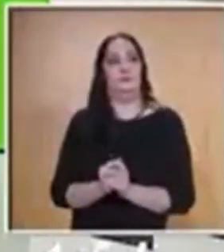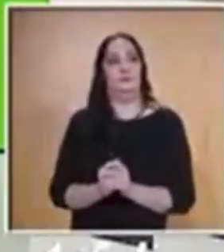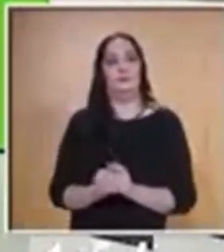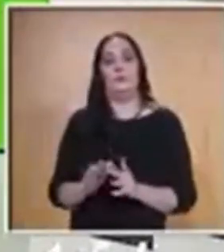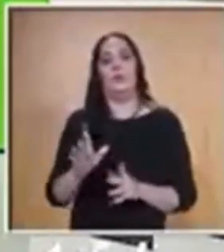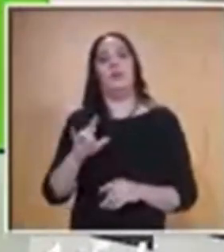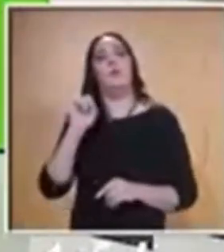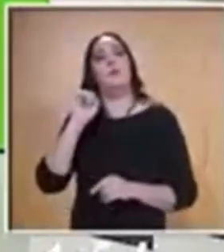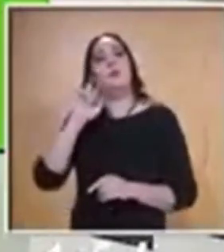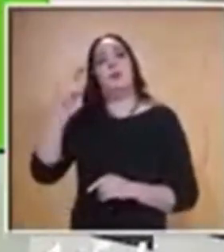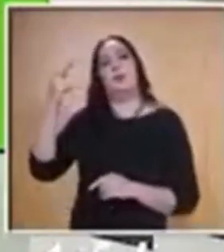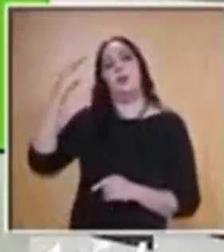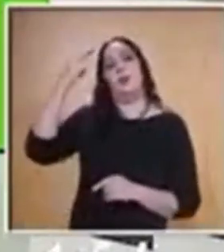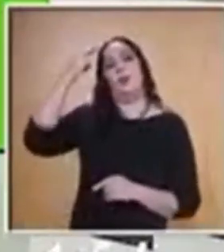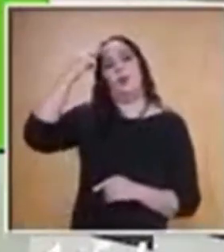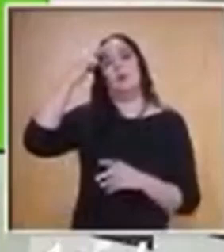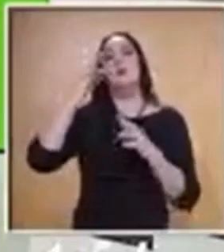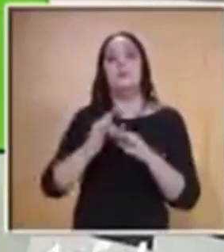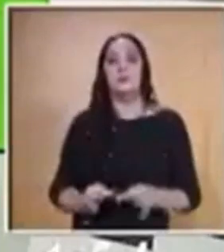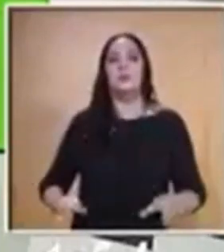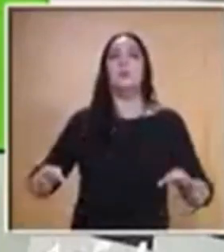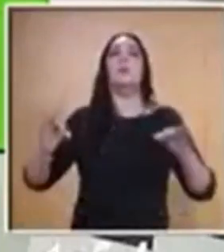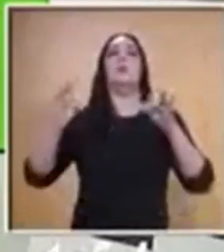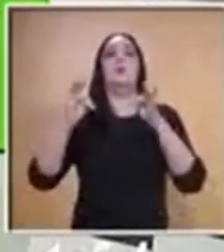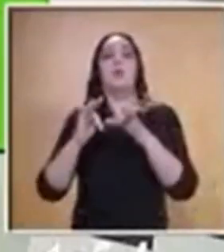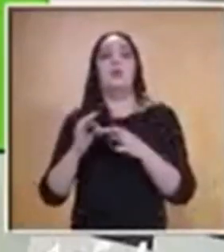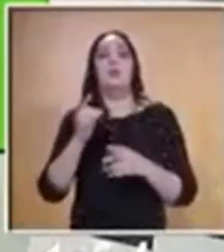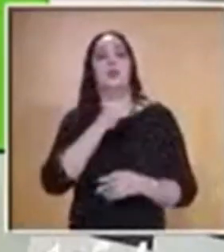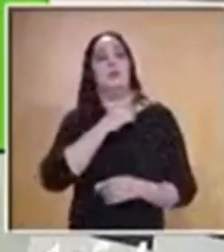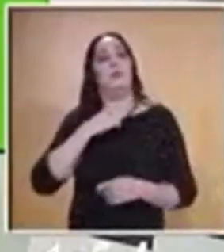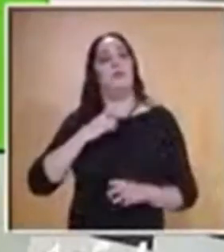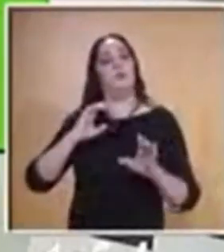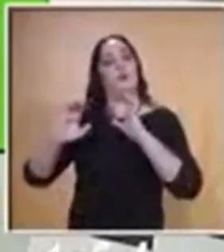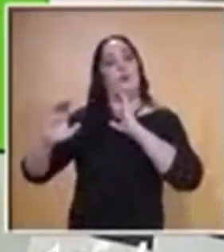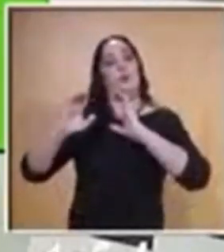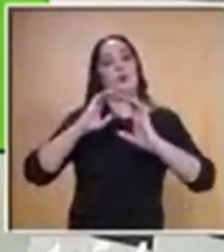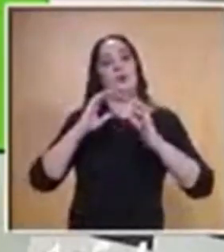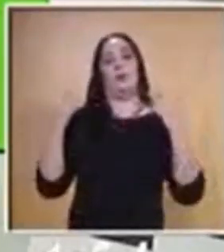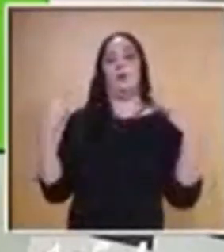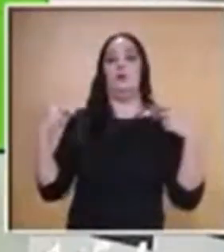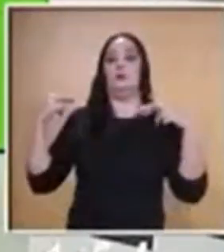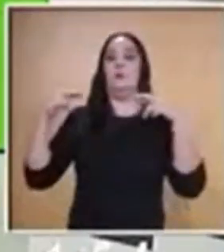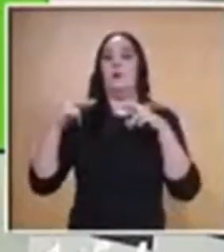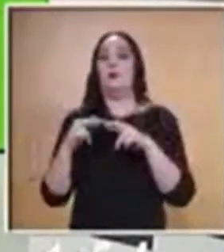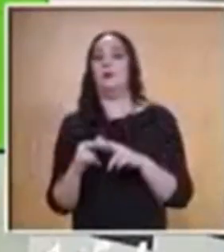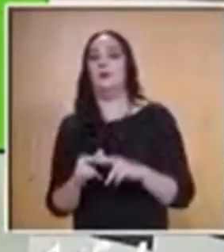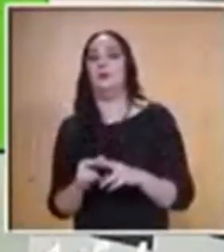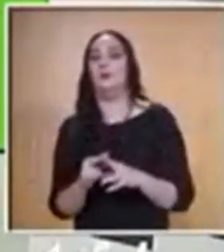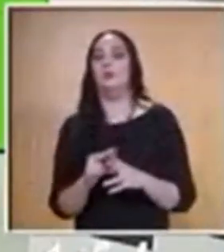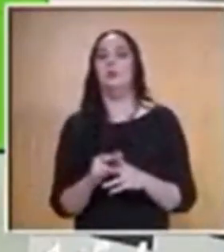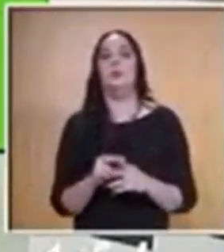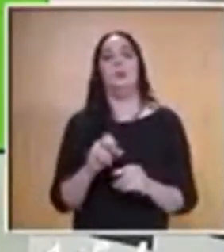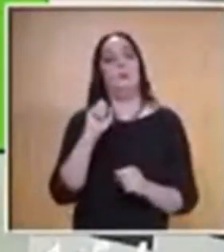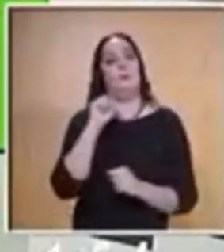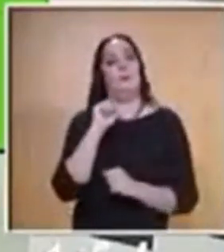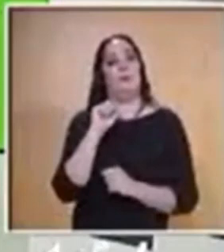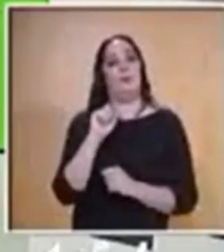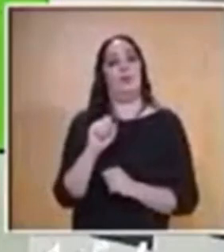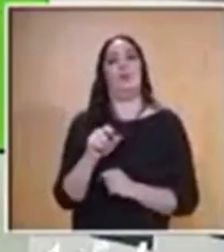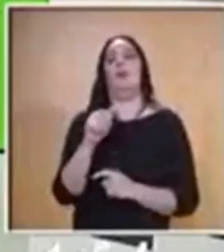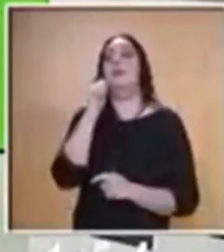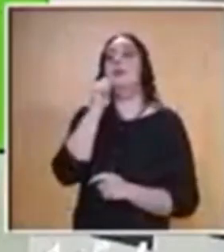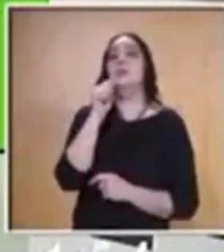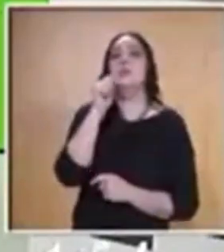Recuerden también que es importante tener la comunicación con sus maestros en la educación a distancia y